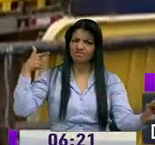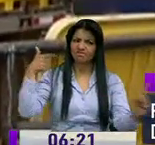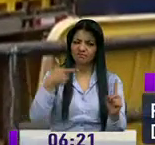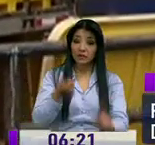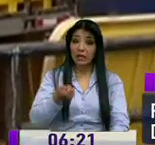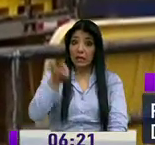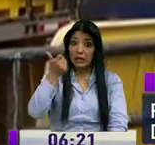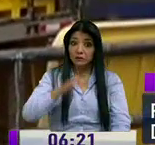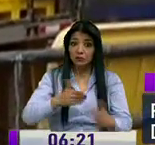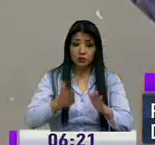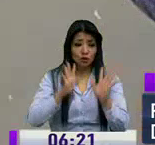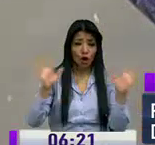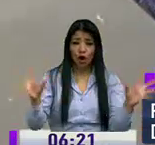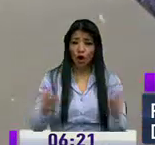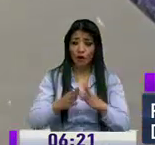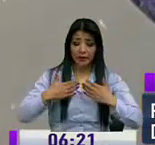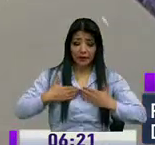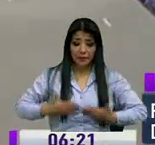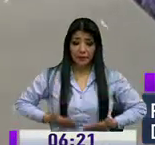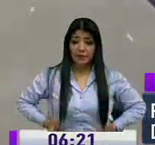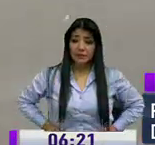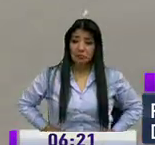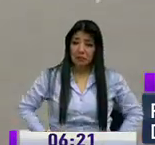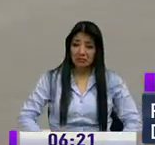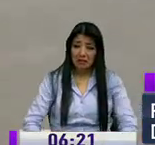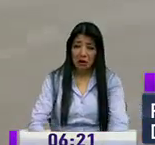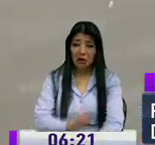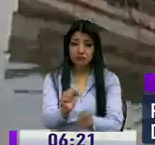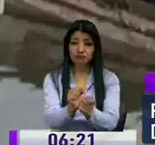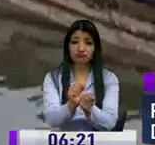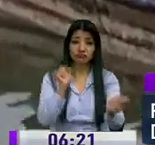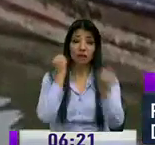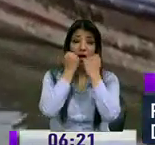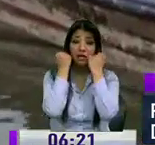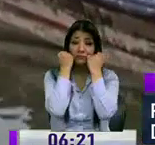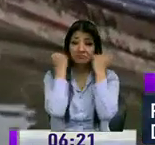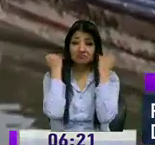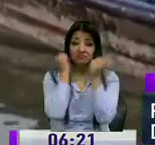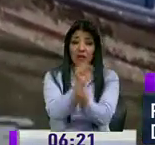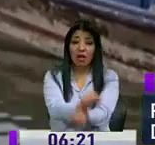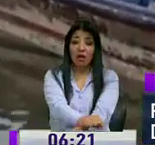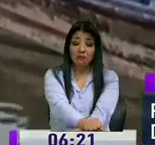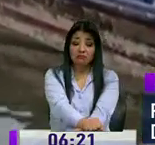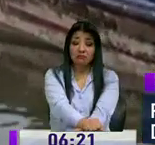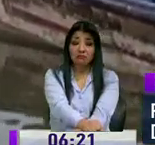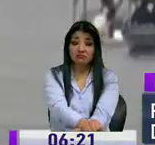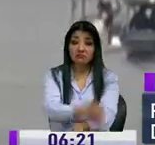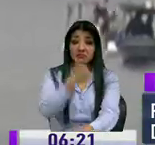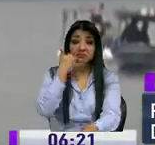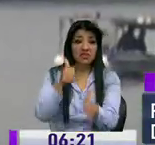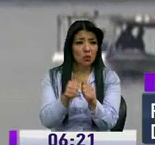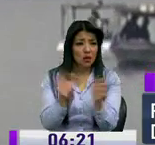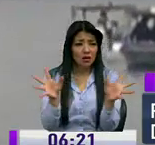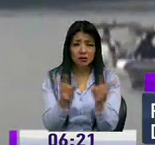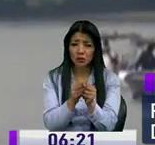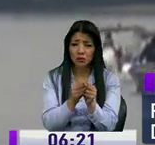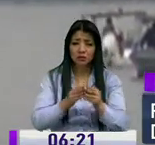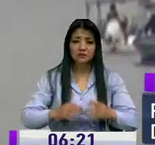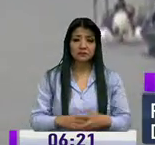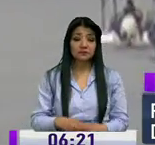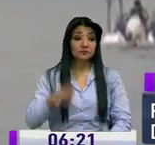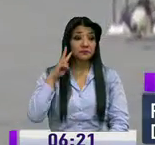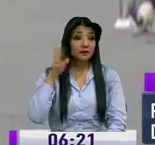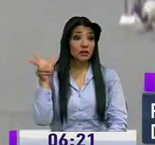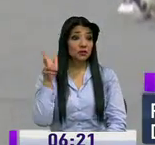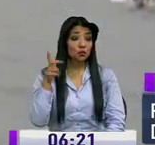nos revisaron todo, nos bajaron los pantalones, nos amarraron, nos maniatearon, se nos llevaron la batería, celulares. Aseguran que solo escucharon los